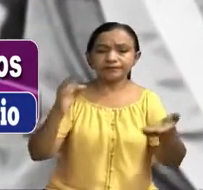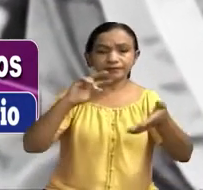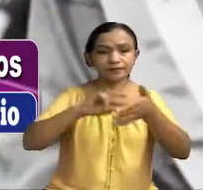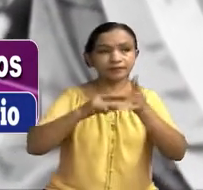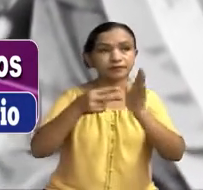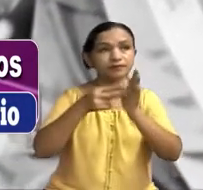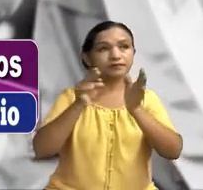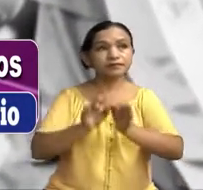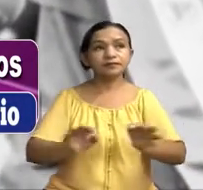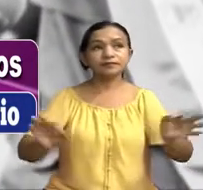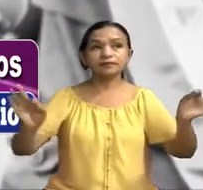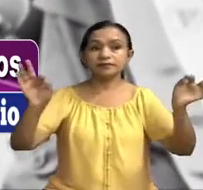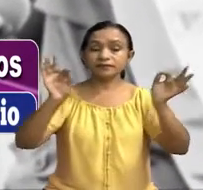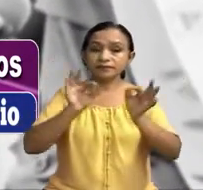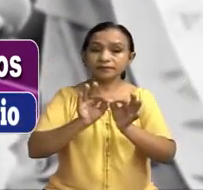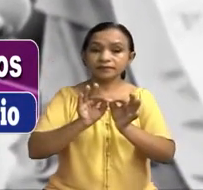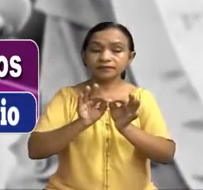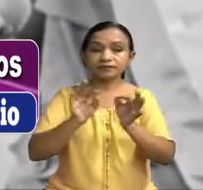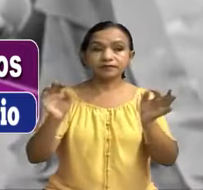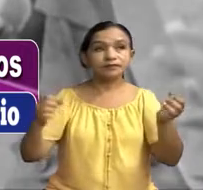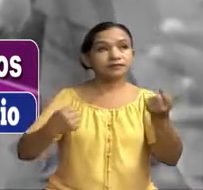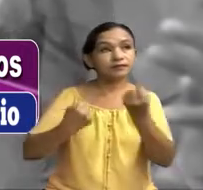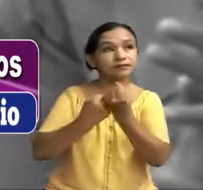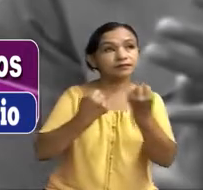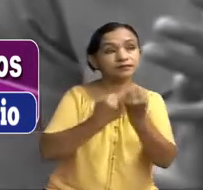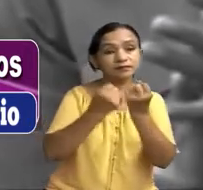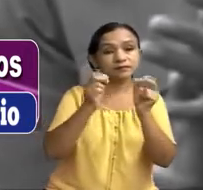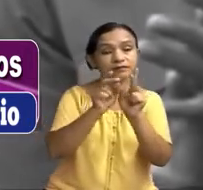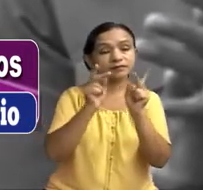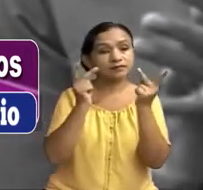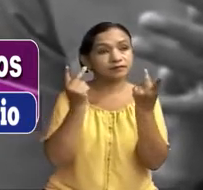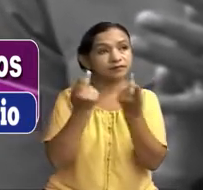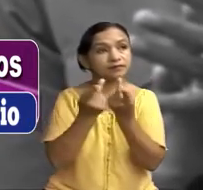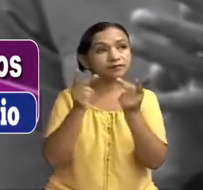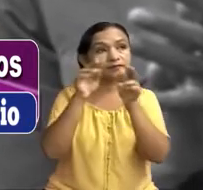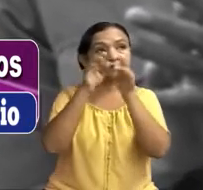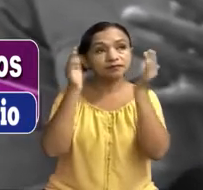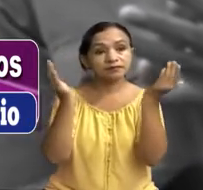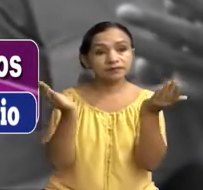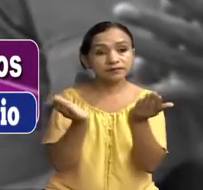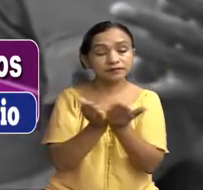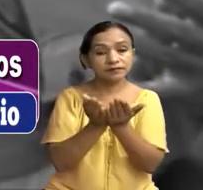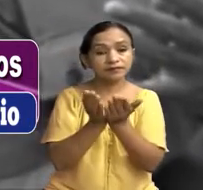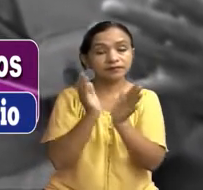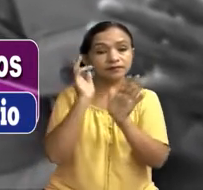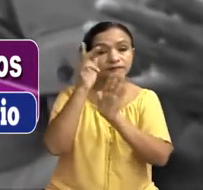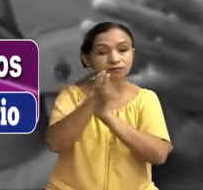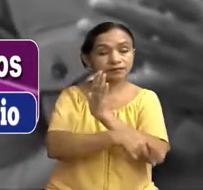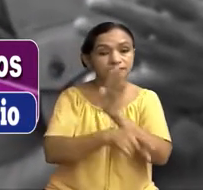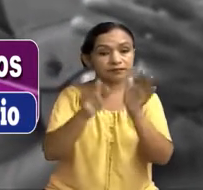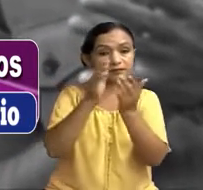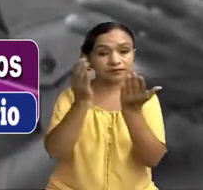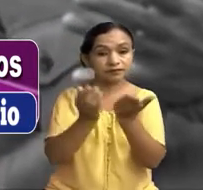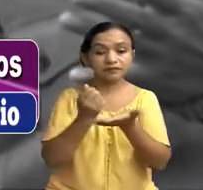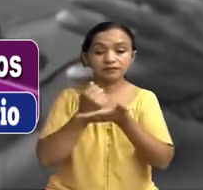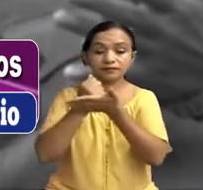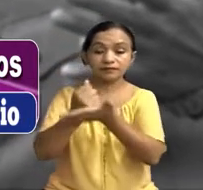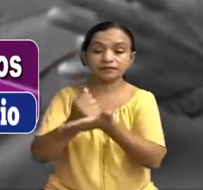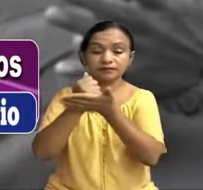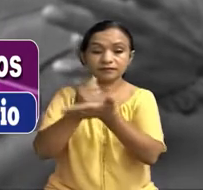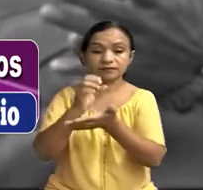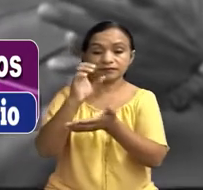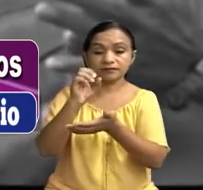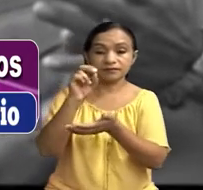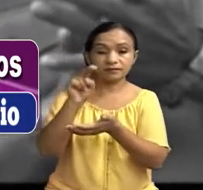sentido la solidaridad de los pueblos del mundo y la solidaridad de las naciones del mundo en las Naciones Unidas. En los